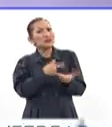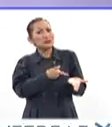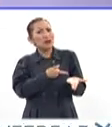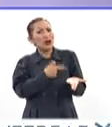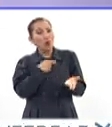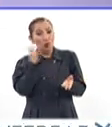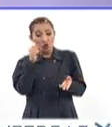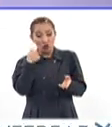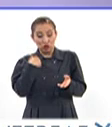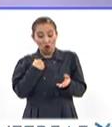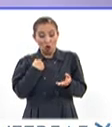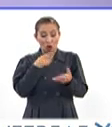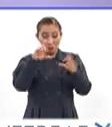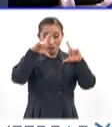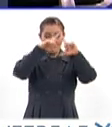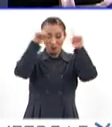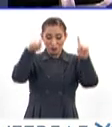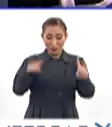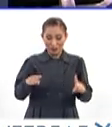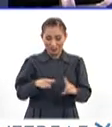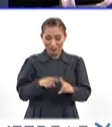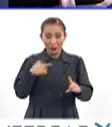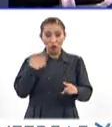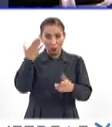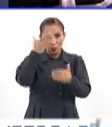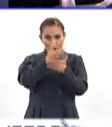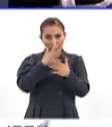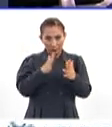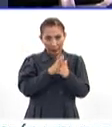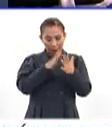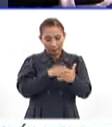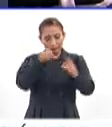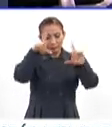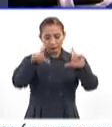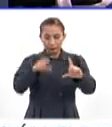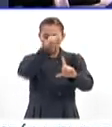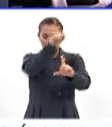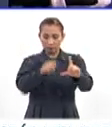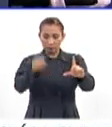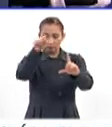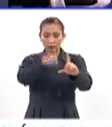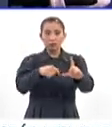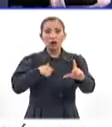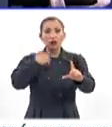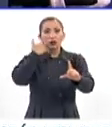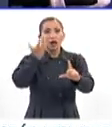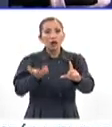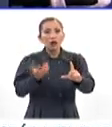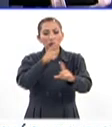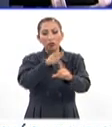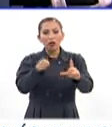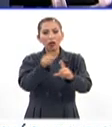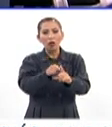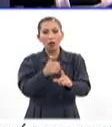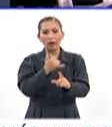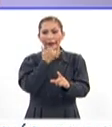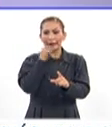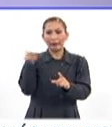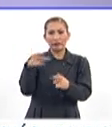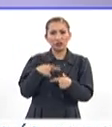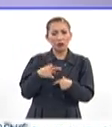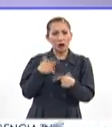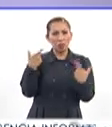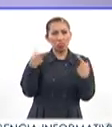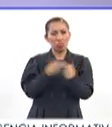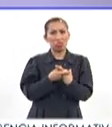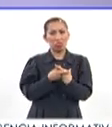se anula una boleta en una elección es de manera intencional o es porque existe un error por parte de la